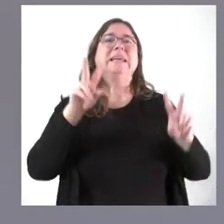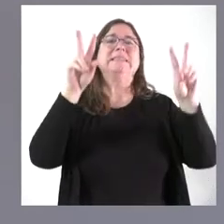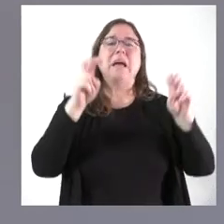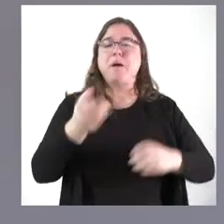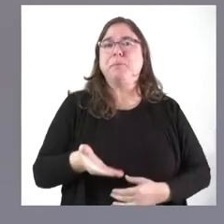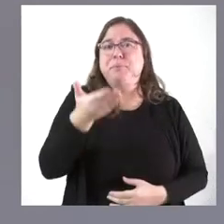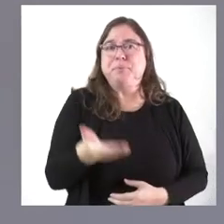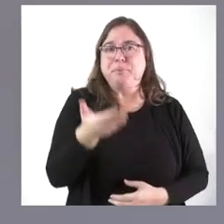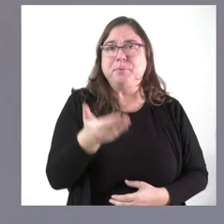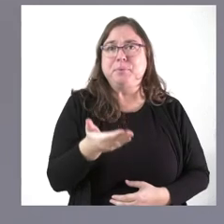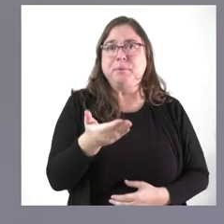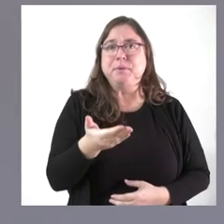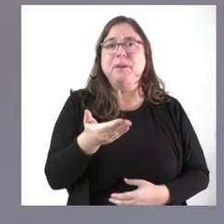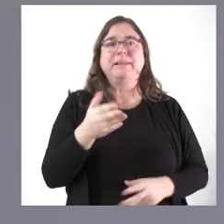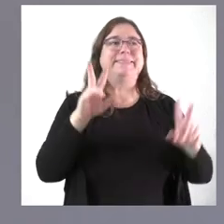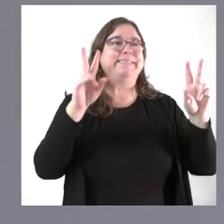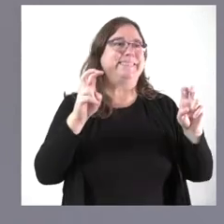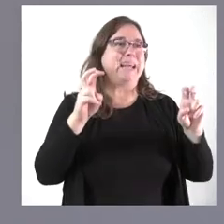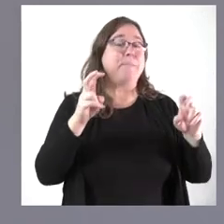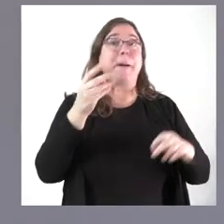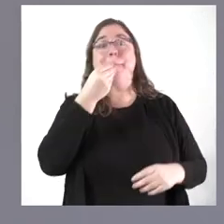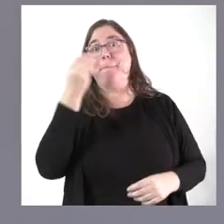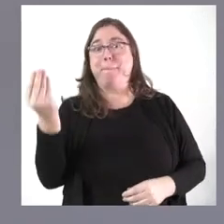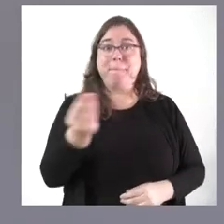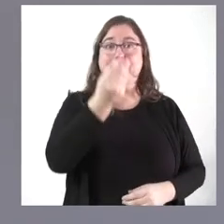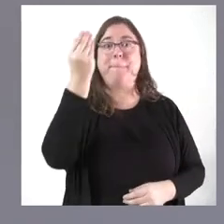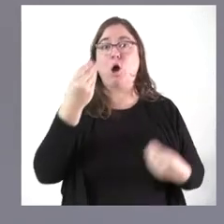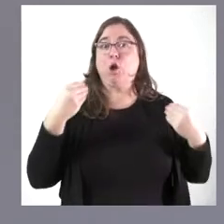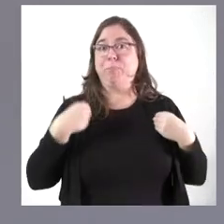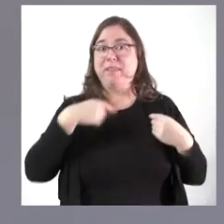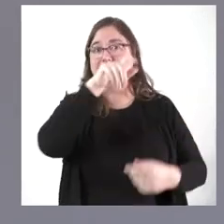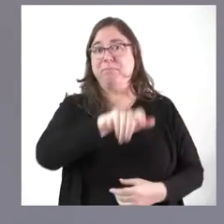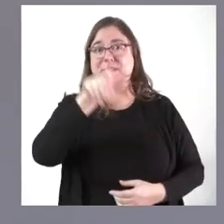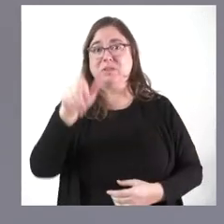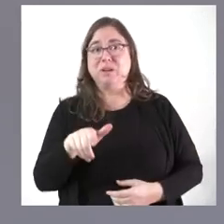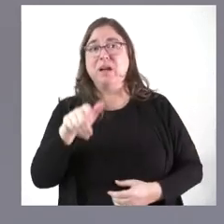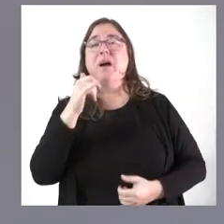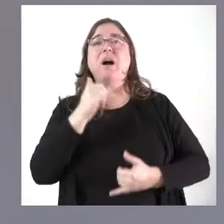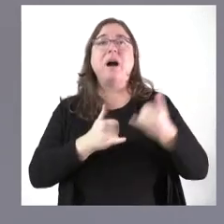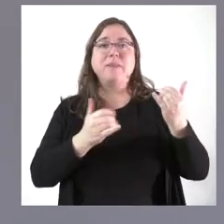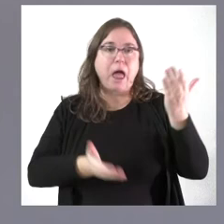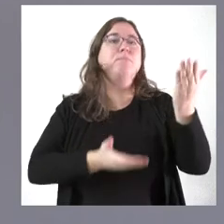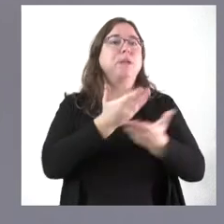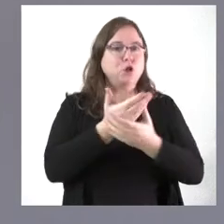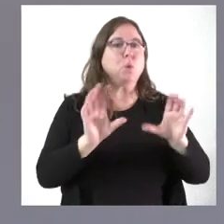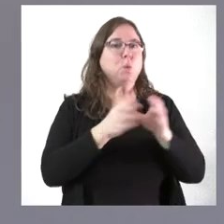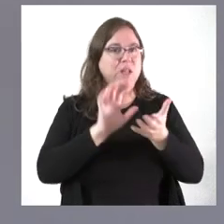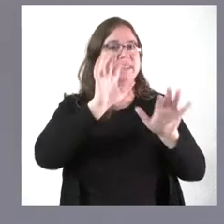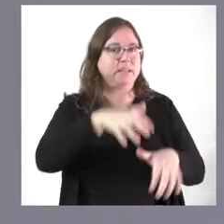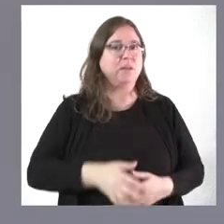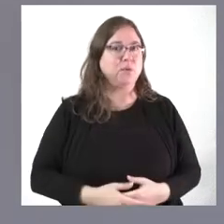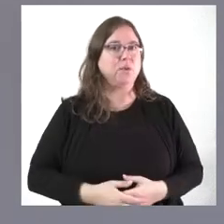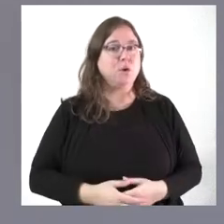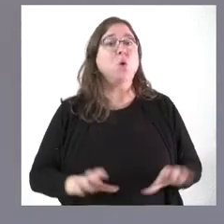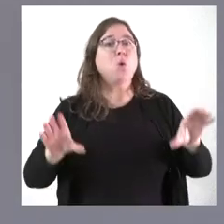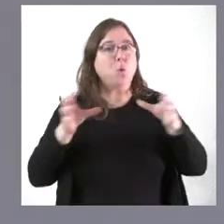relevantes los demás interés los que mejoraban más la vida concreta de las personas eran los que planteó la junta de Castilla y león la junta